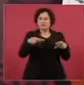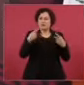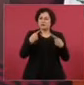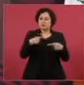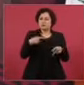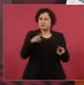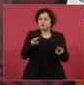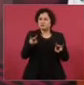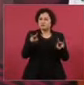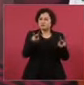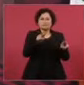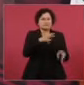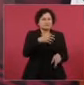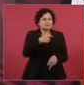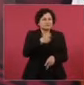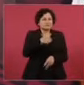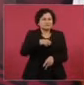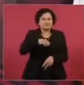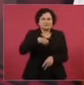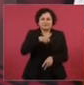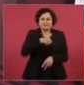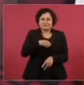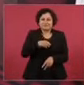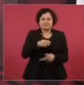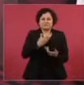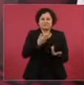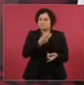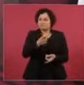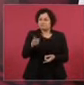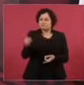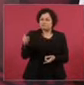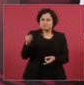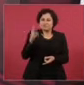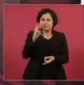muy a gusto, y además yo le agradezco mucho a la gente,